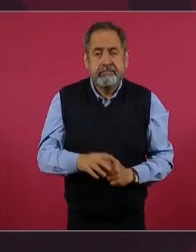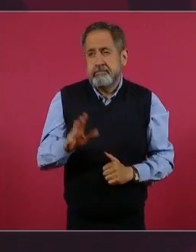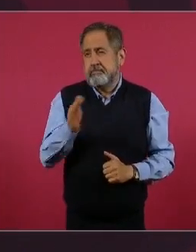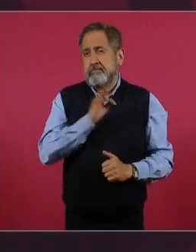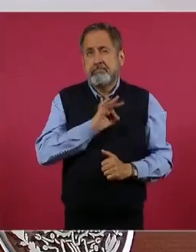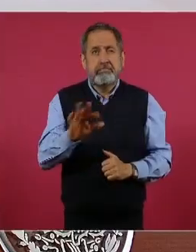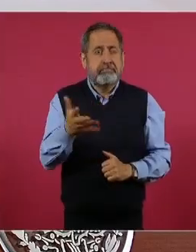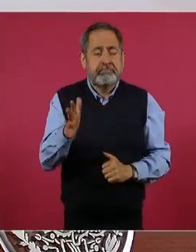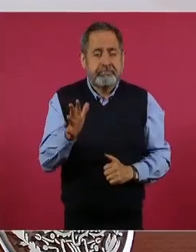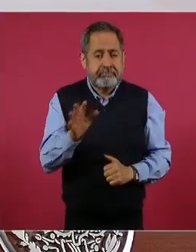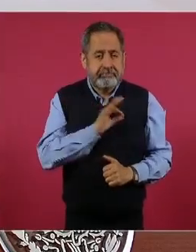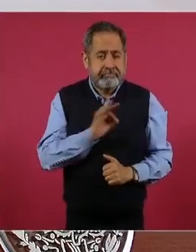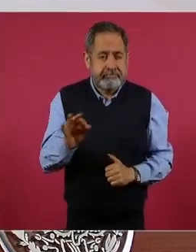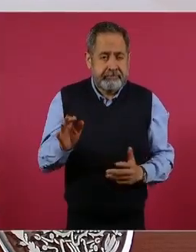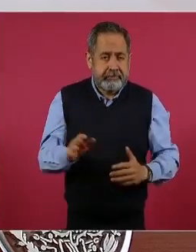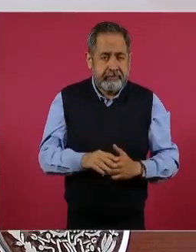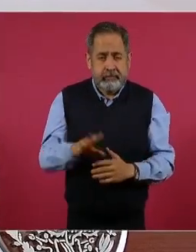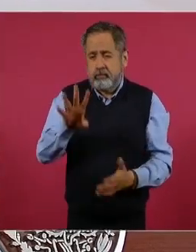alrededor de